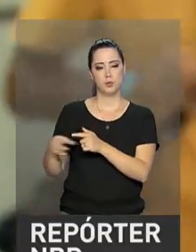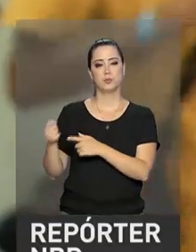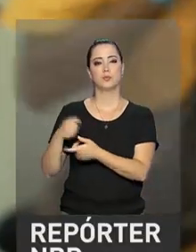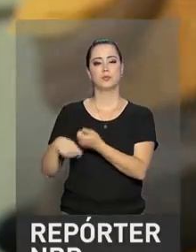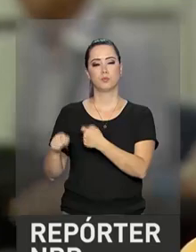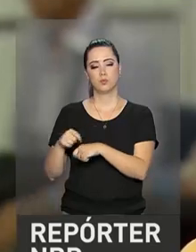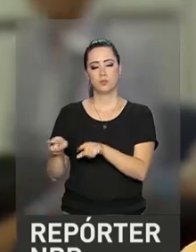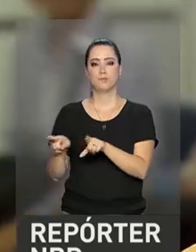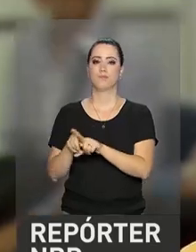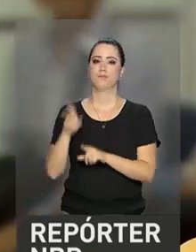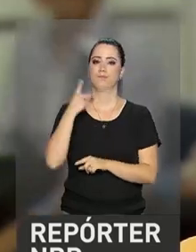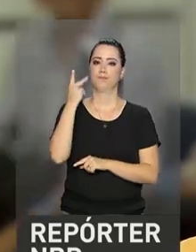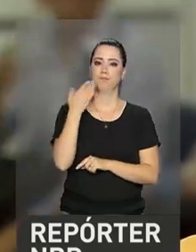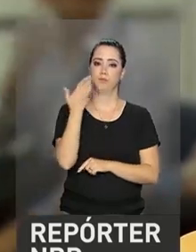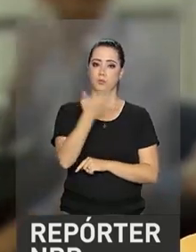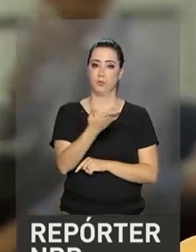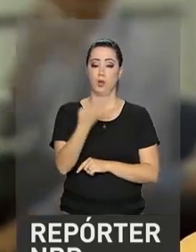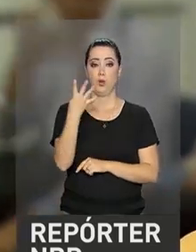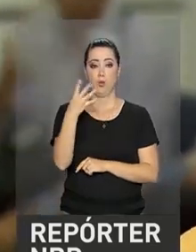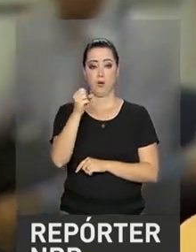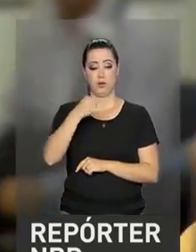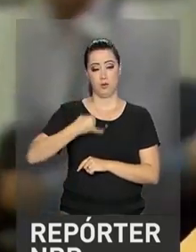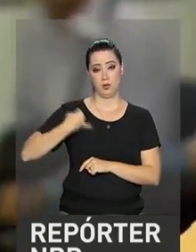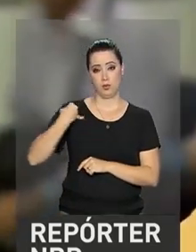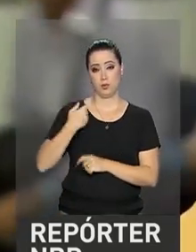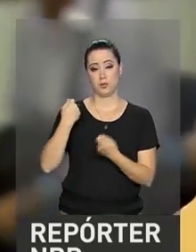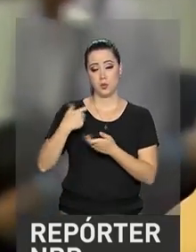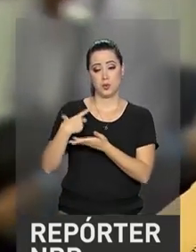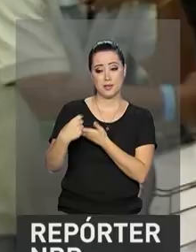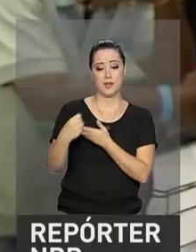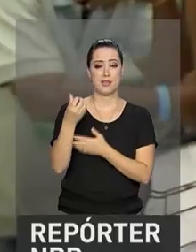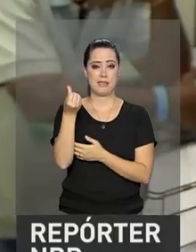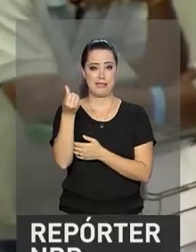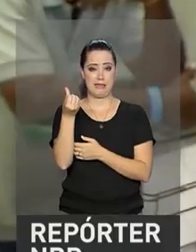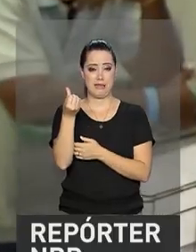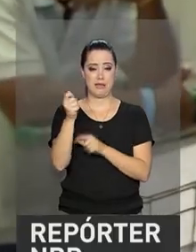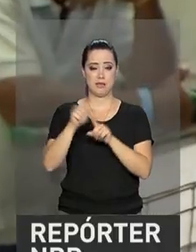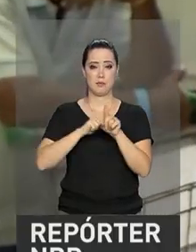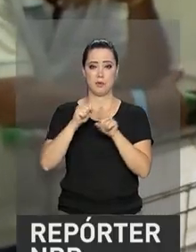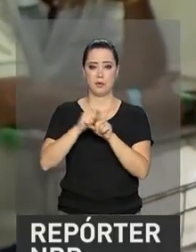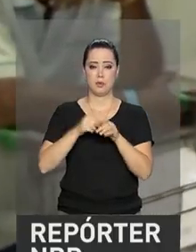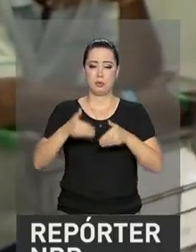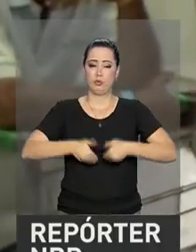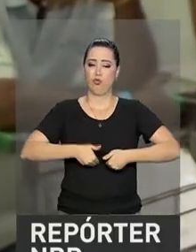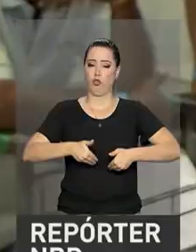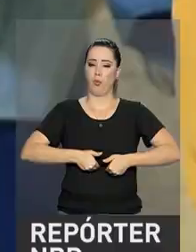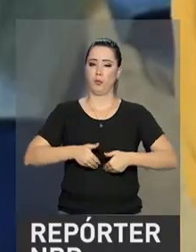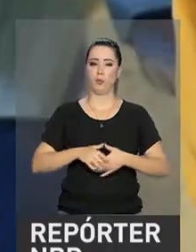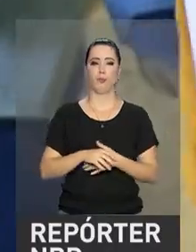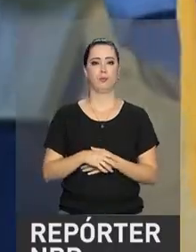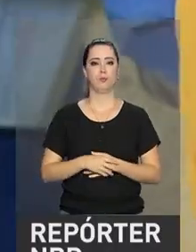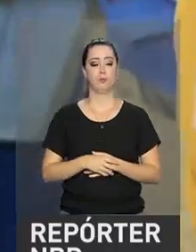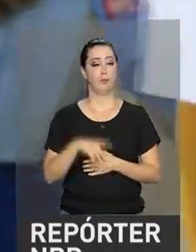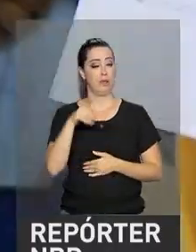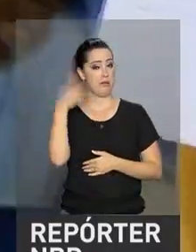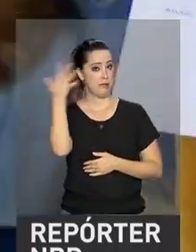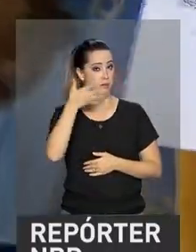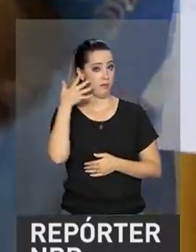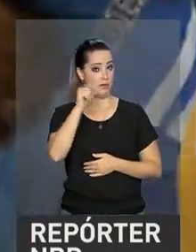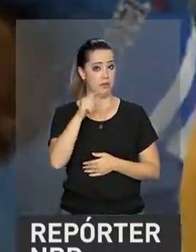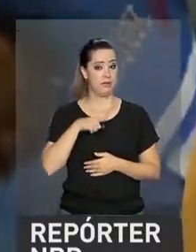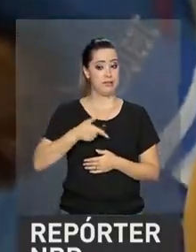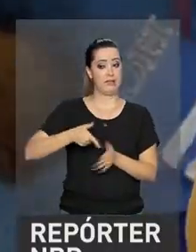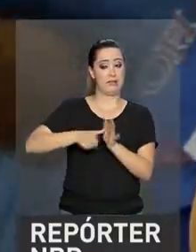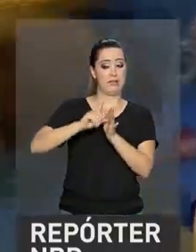48 anos, se viu obrigado a deixar a Venezuela há 6 meses, quando a fome bateu à porta. Ele conta que